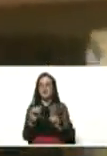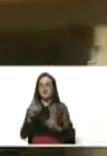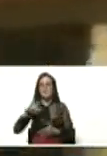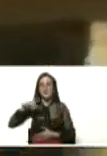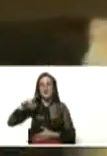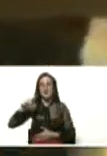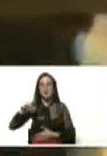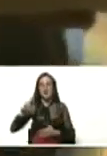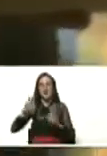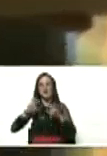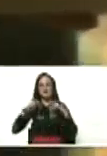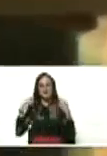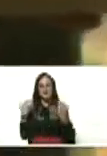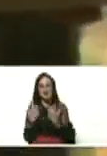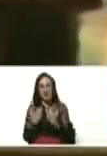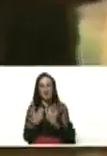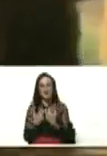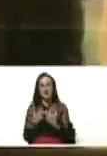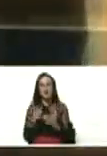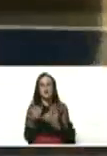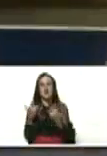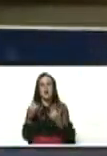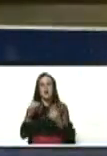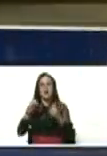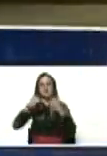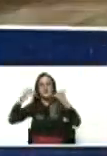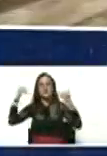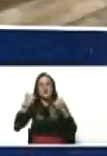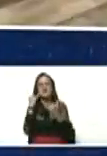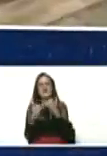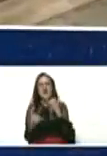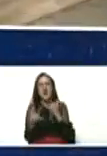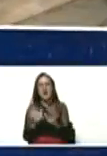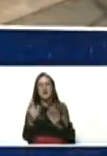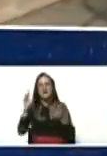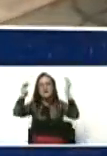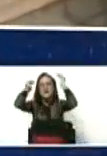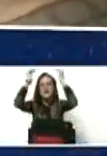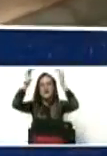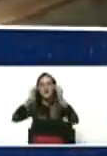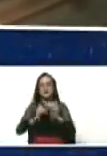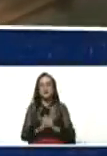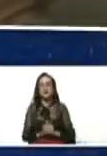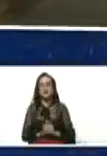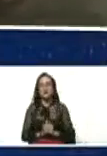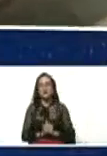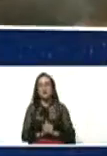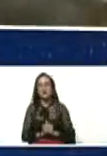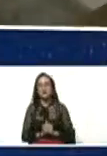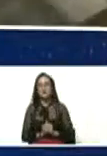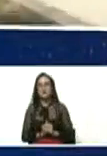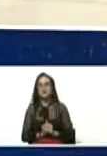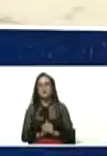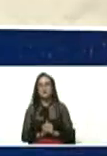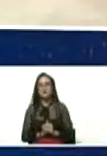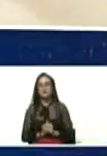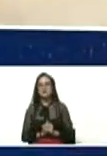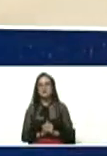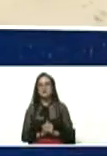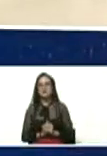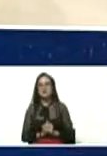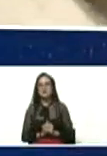del auditorio, la electricidad, y esto es la parte final del techo. De un lado lleva pintura.